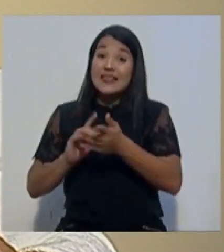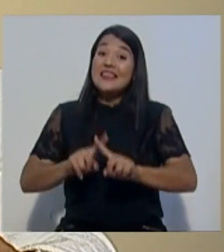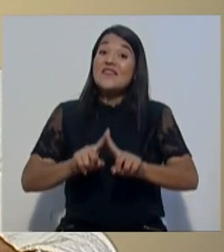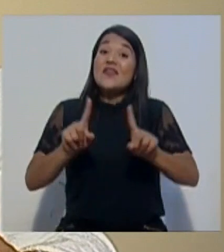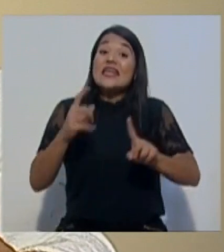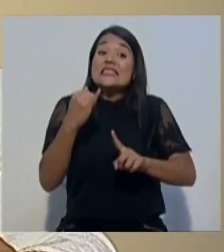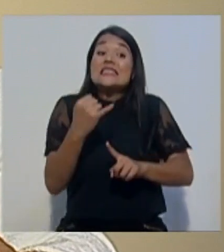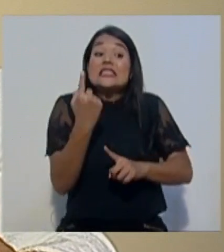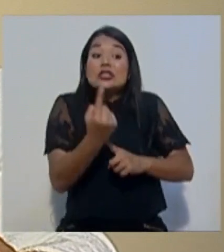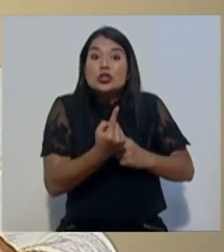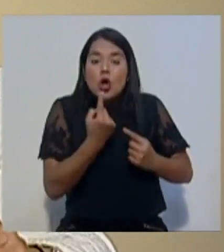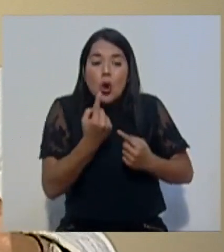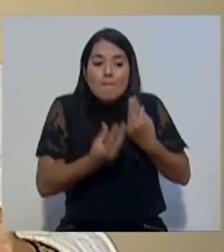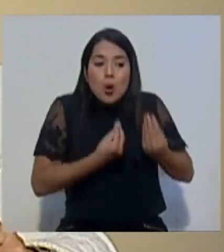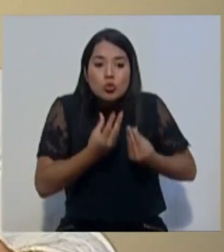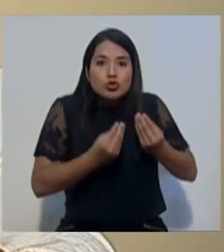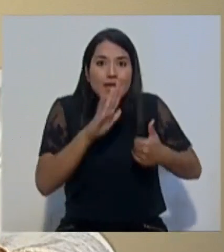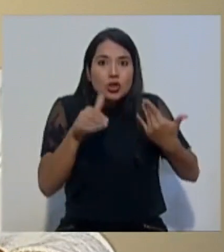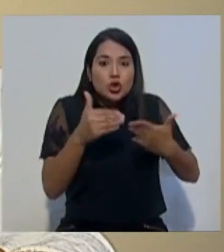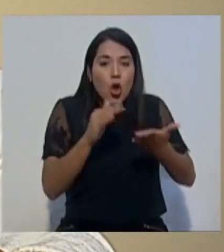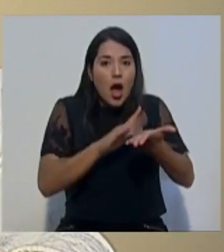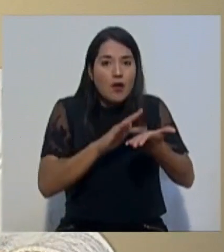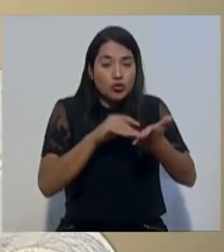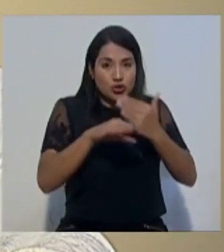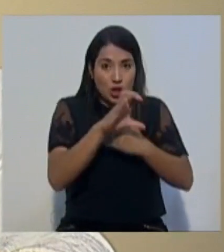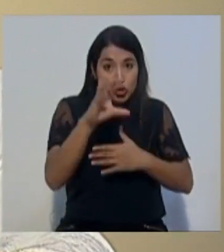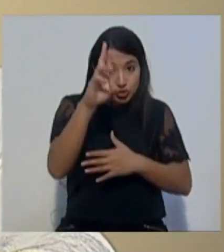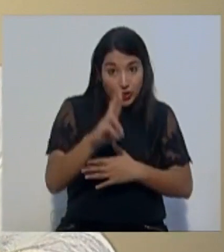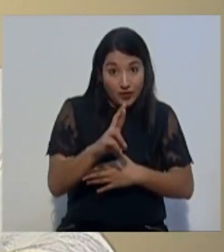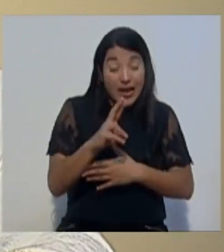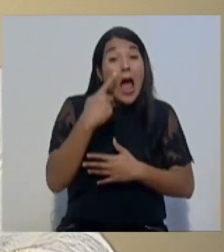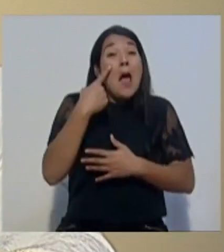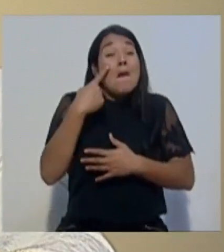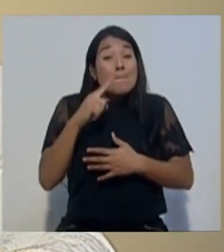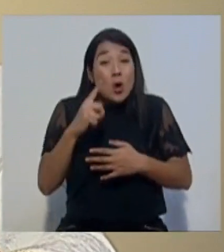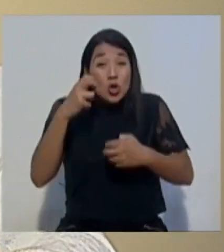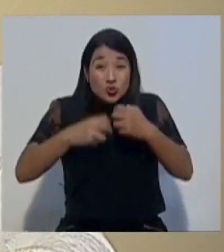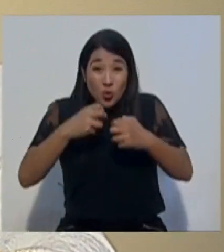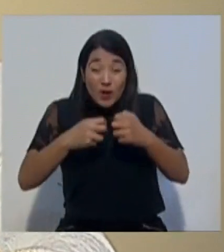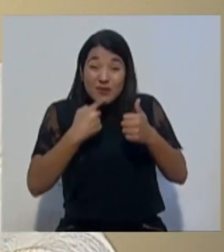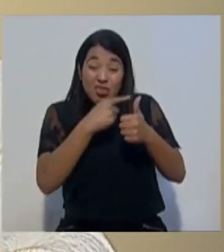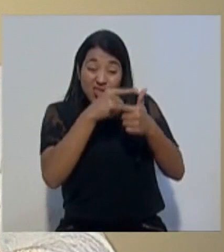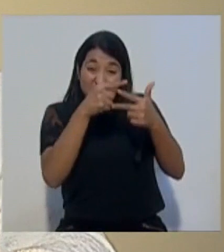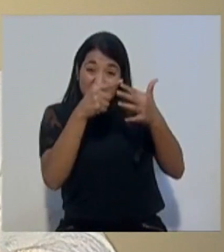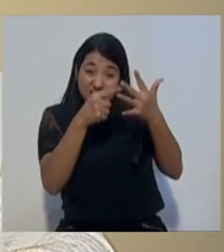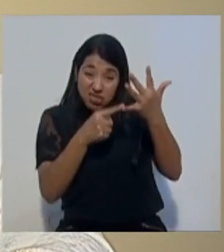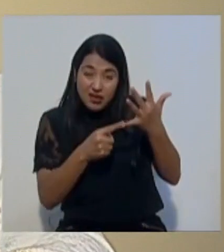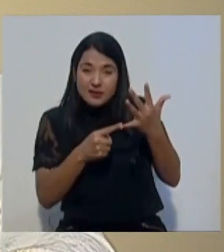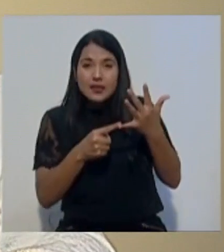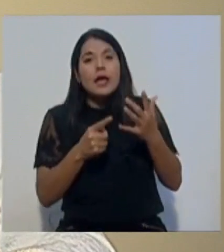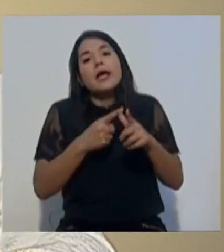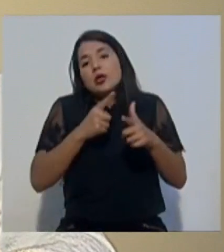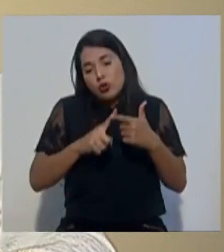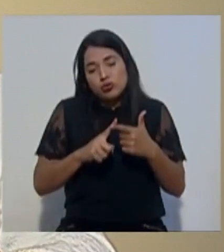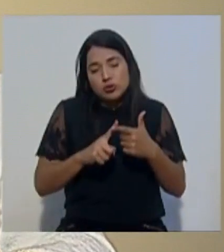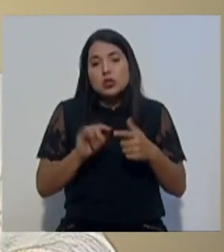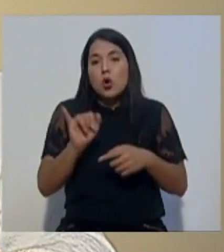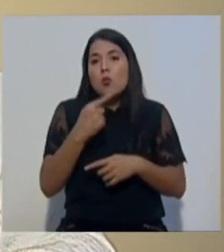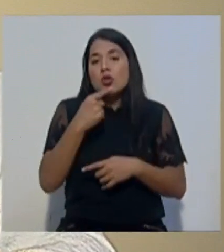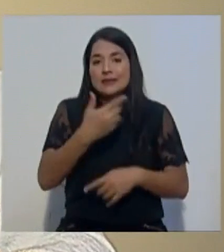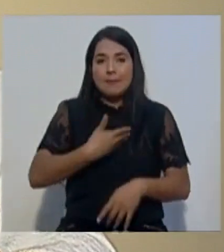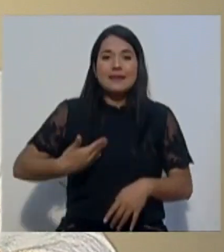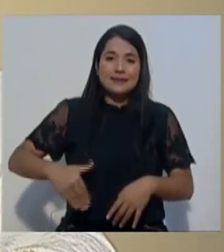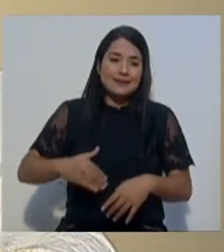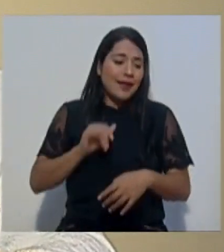consumiera el arroz que se produce en el país por las fallas que yo recién mencioné. Entonces, si bien es cierto, son temas históricos, bien lo plantea el